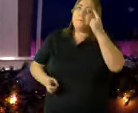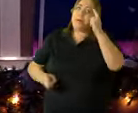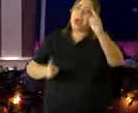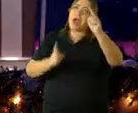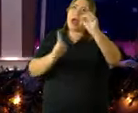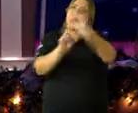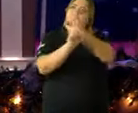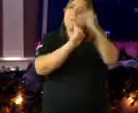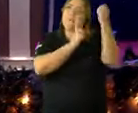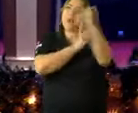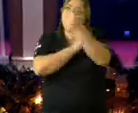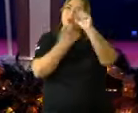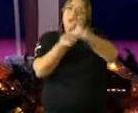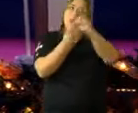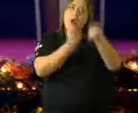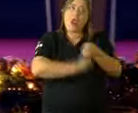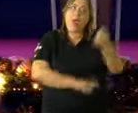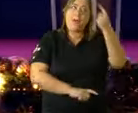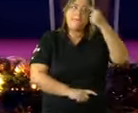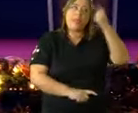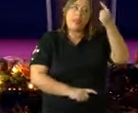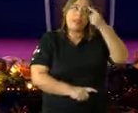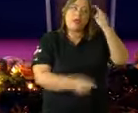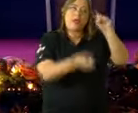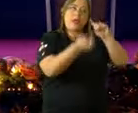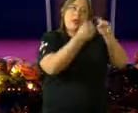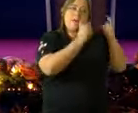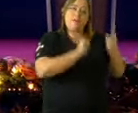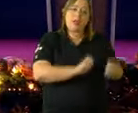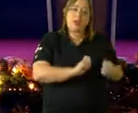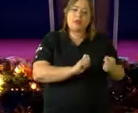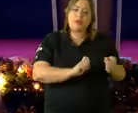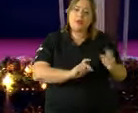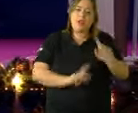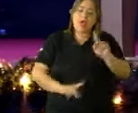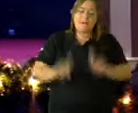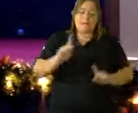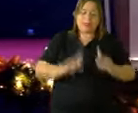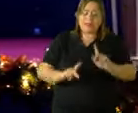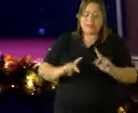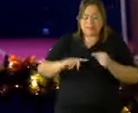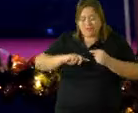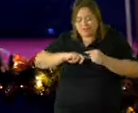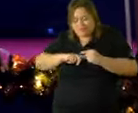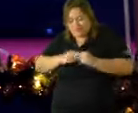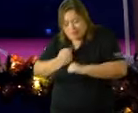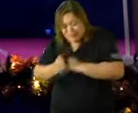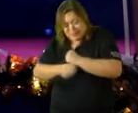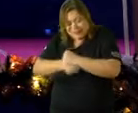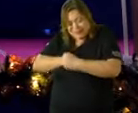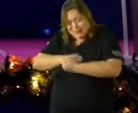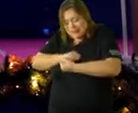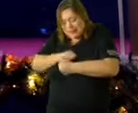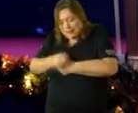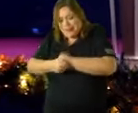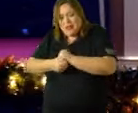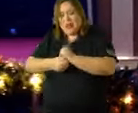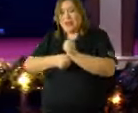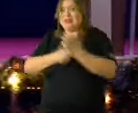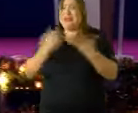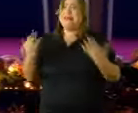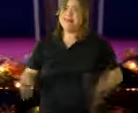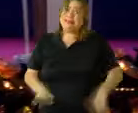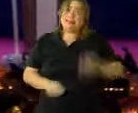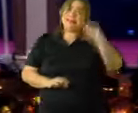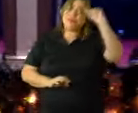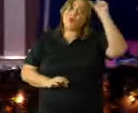hayan cambios en las mentalidades de los hombres? La gente está muy triste, la gente está muy decepcionada con el gobierno, con